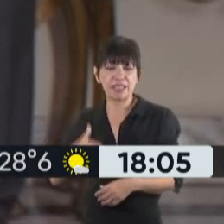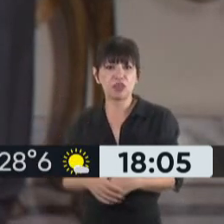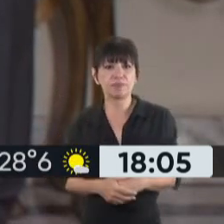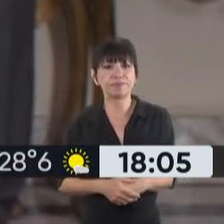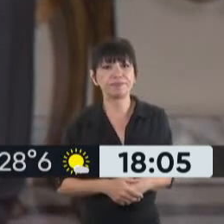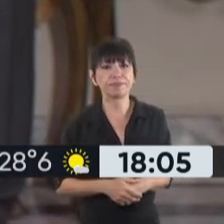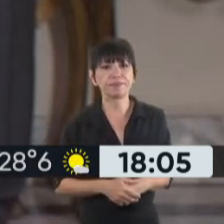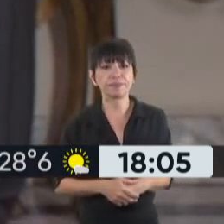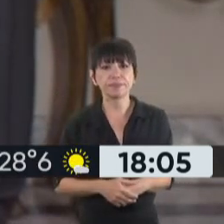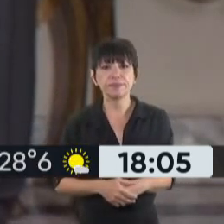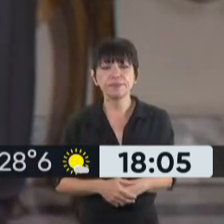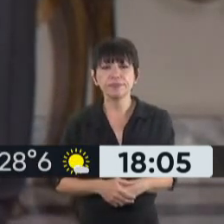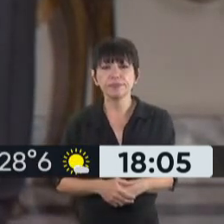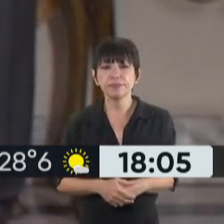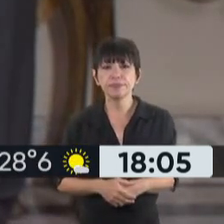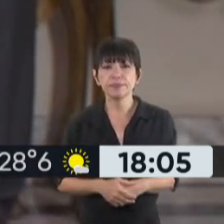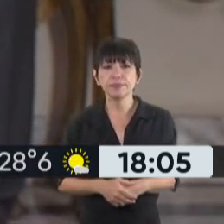Adicionalmente,